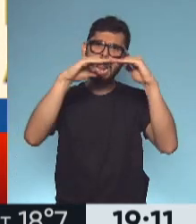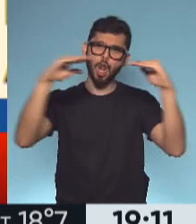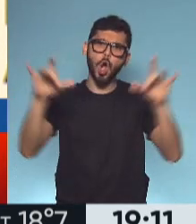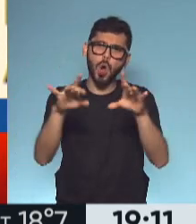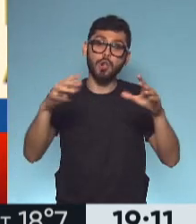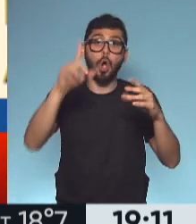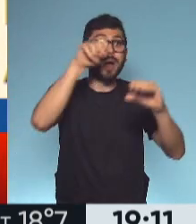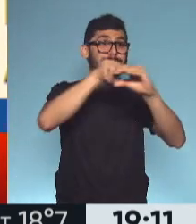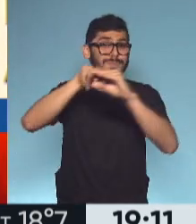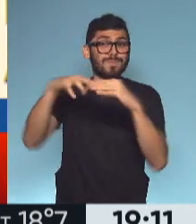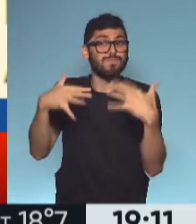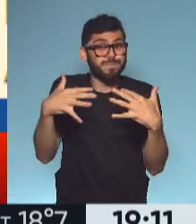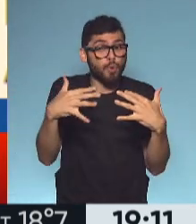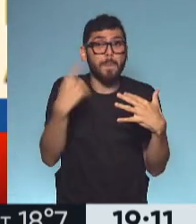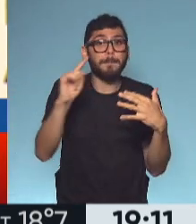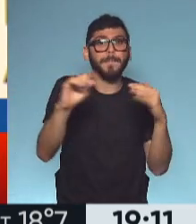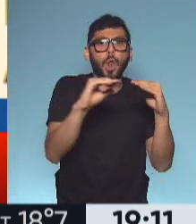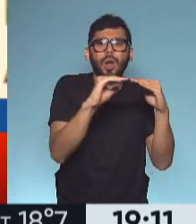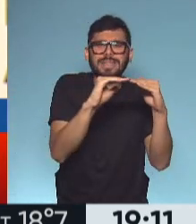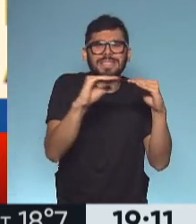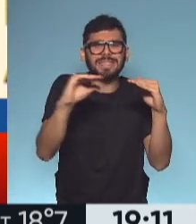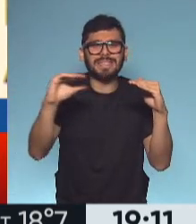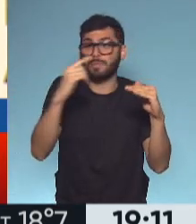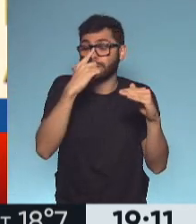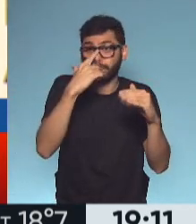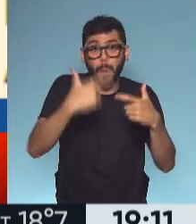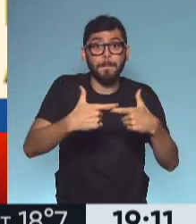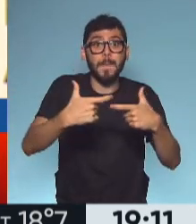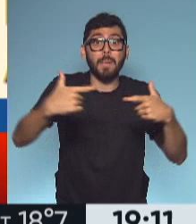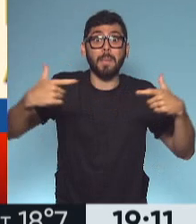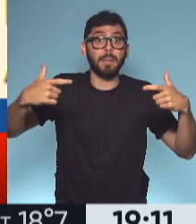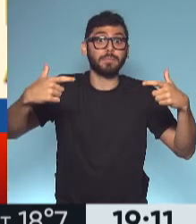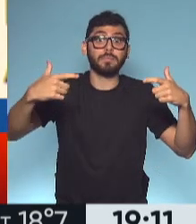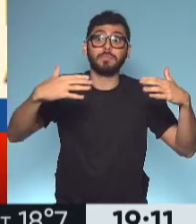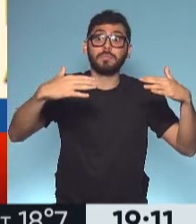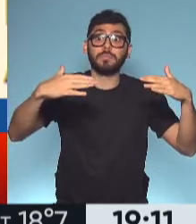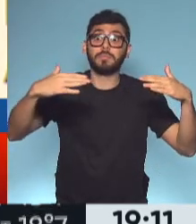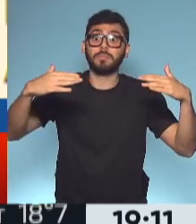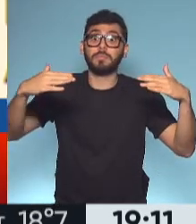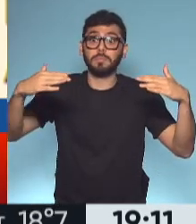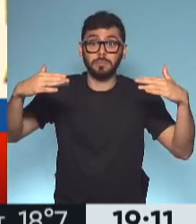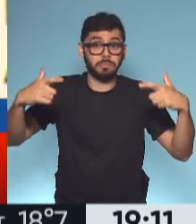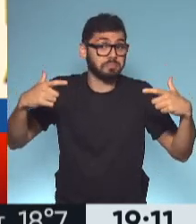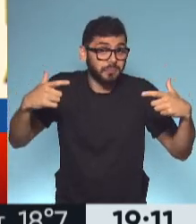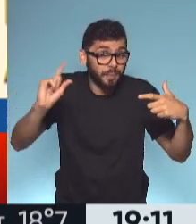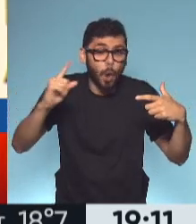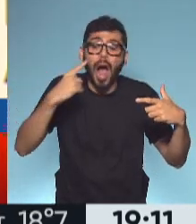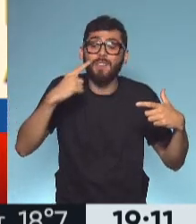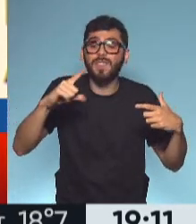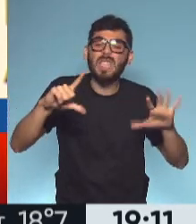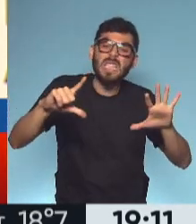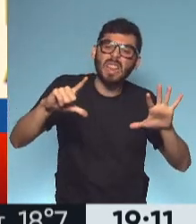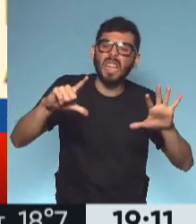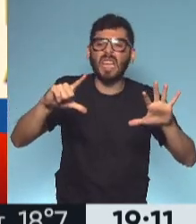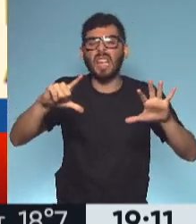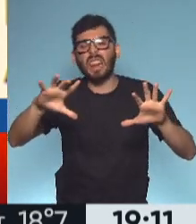muy ocupadas, pero estabilidad al fin, deja de crecer, y seguramente veremos dentro de 7 a 10 días cierto grado